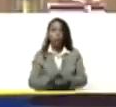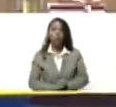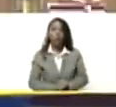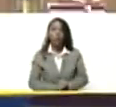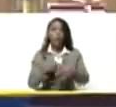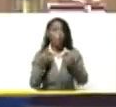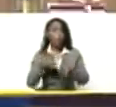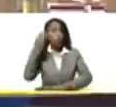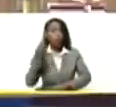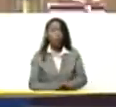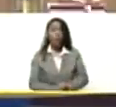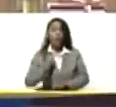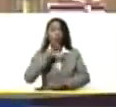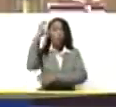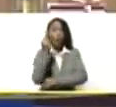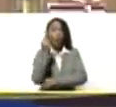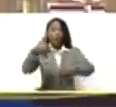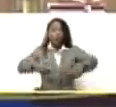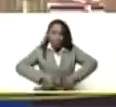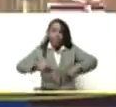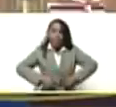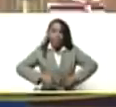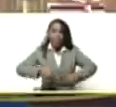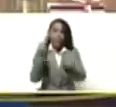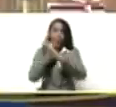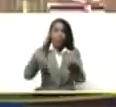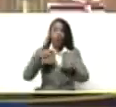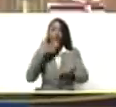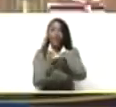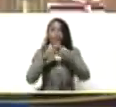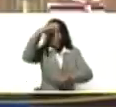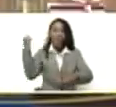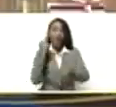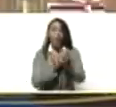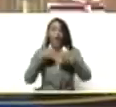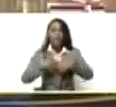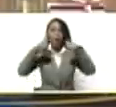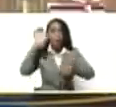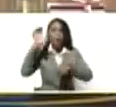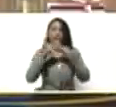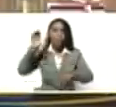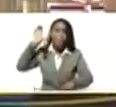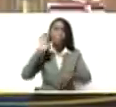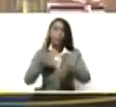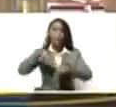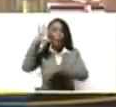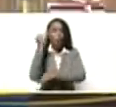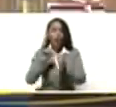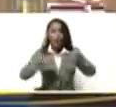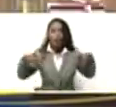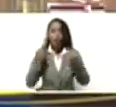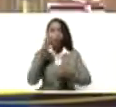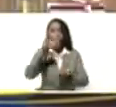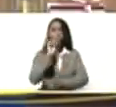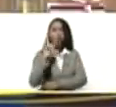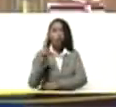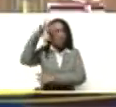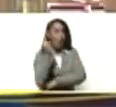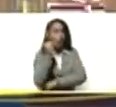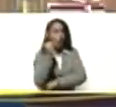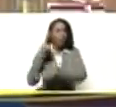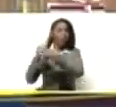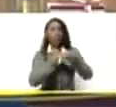pandemia el número de la población he estado estudiando el comportamiento de la mal llamada gripe